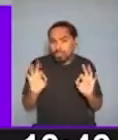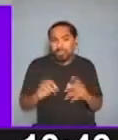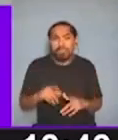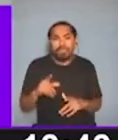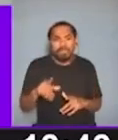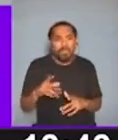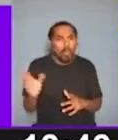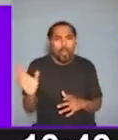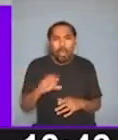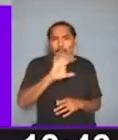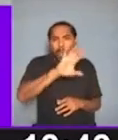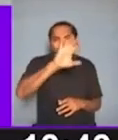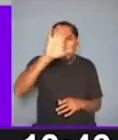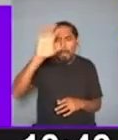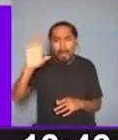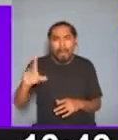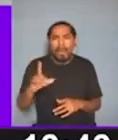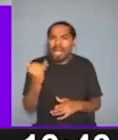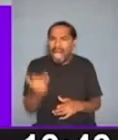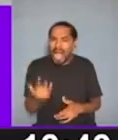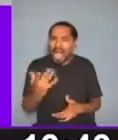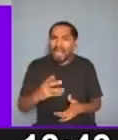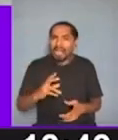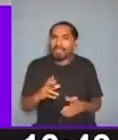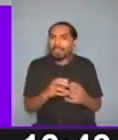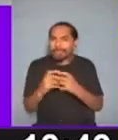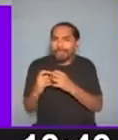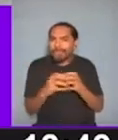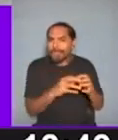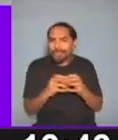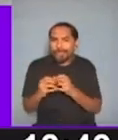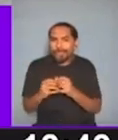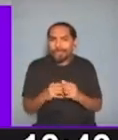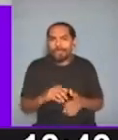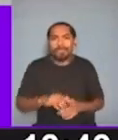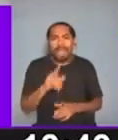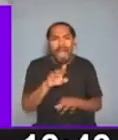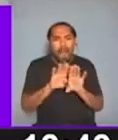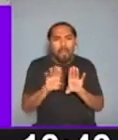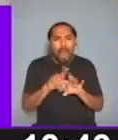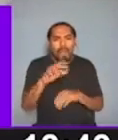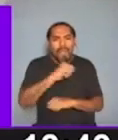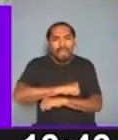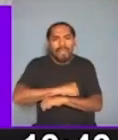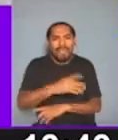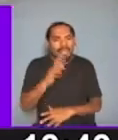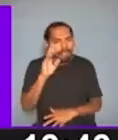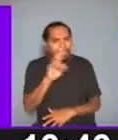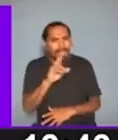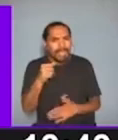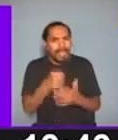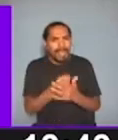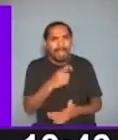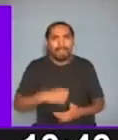todos los de esa puerta o en esa ventana, quiero decir, están allí los dirigentes de la UTA a nivel Jujuy, junto